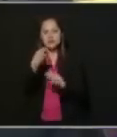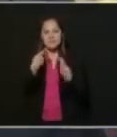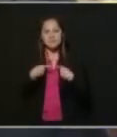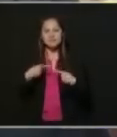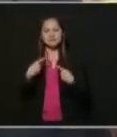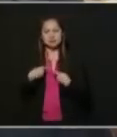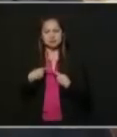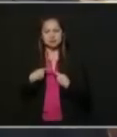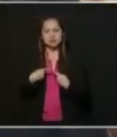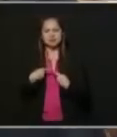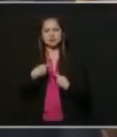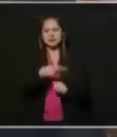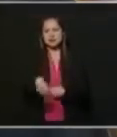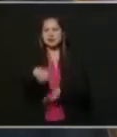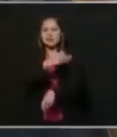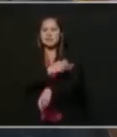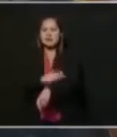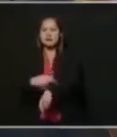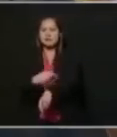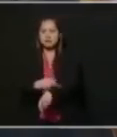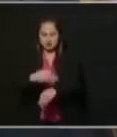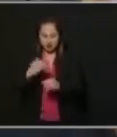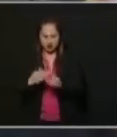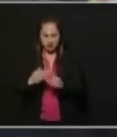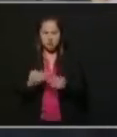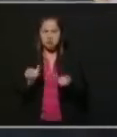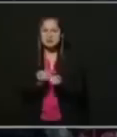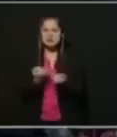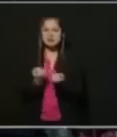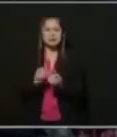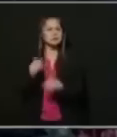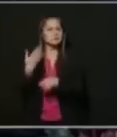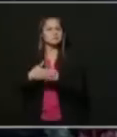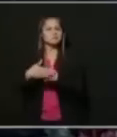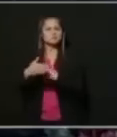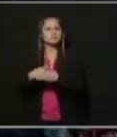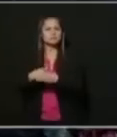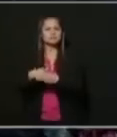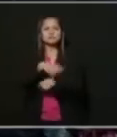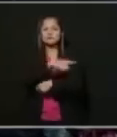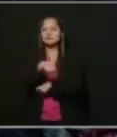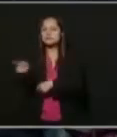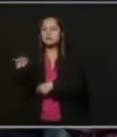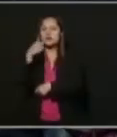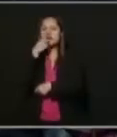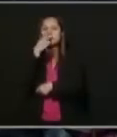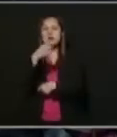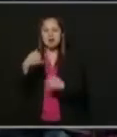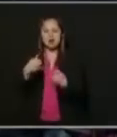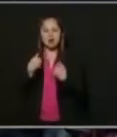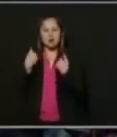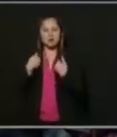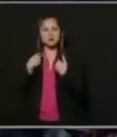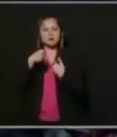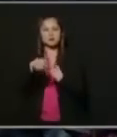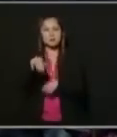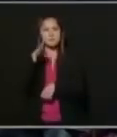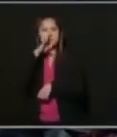ahora, para que le digan a los jóvenes, si están en malos pasos,